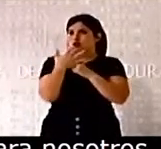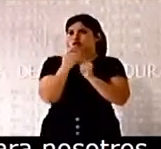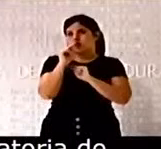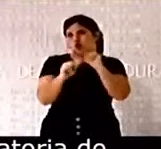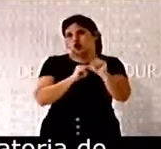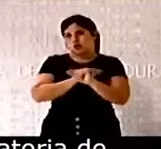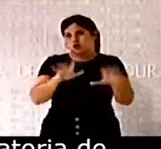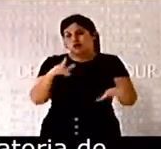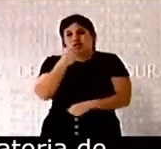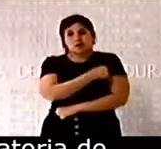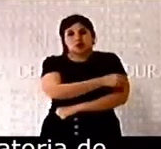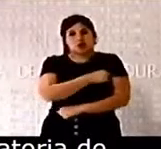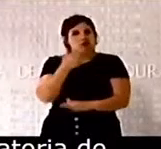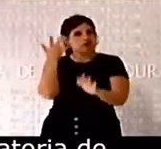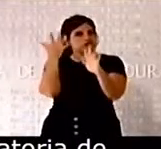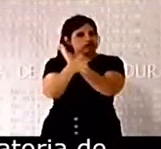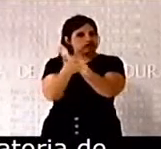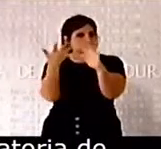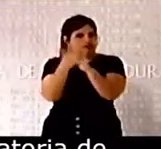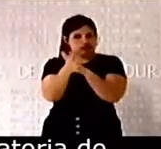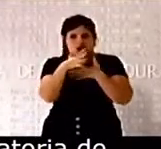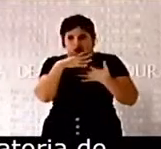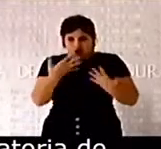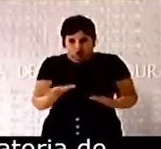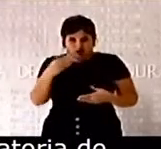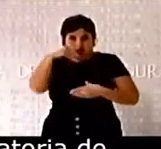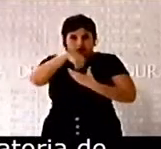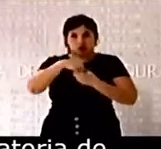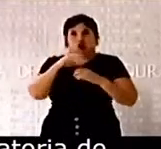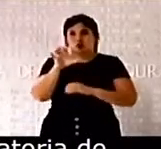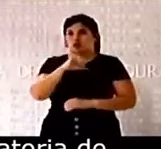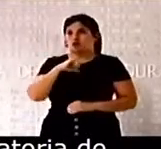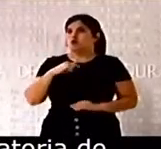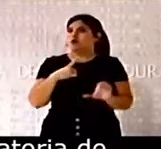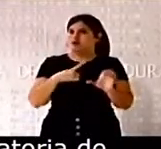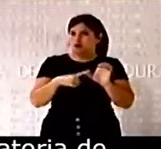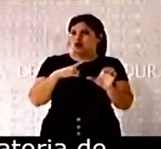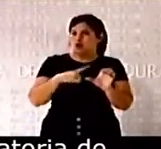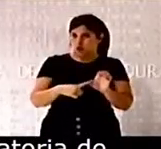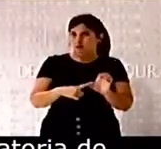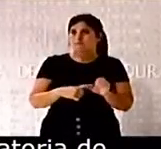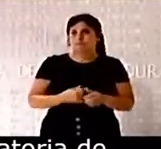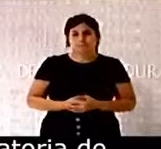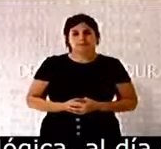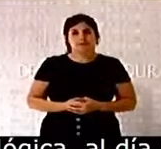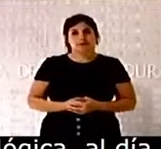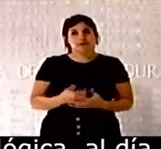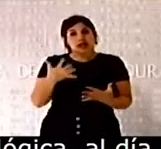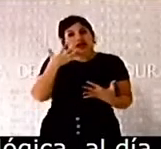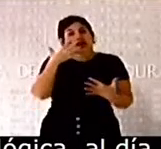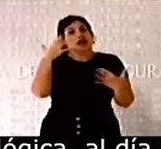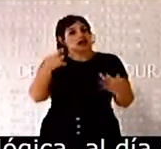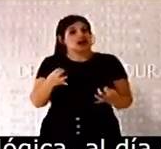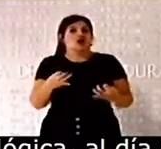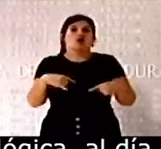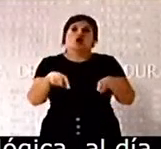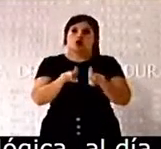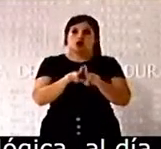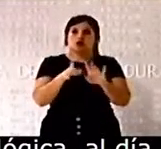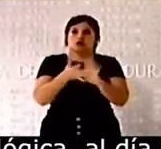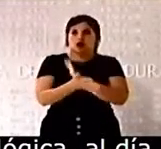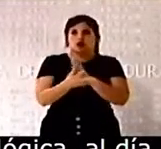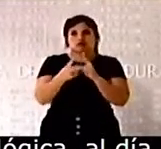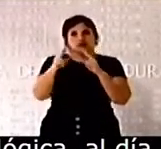y de vacunación a día de hoy en la Comunidad Autónoma de Extremadura. Creo que es un acto de